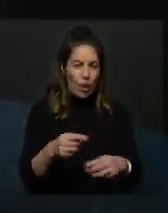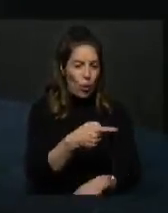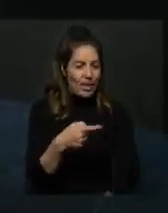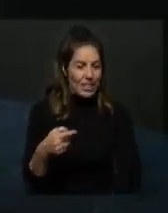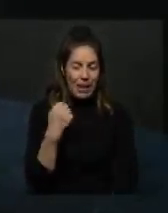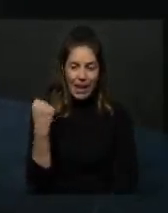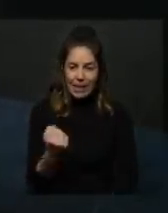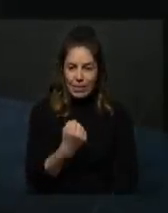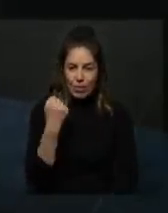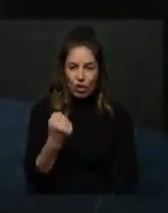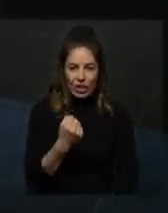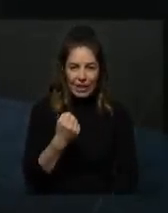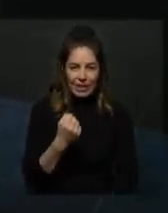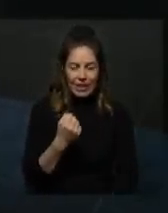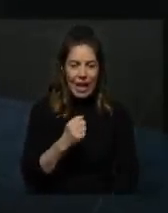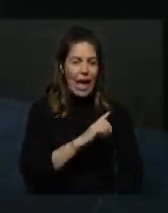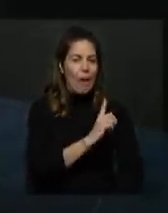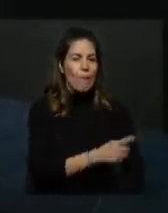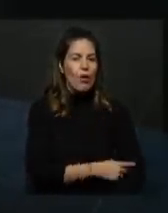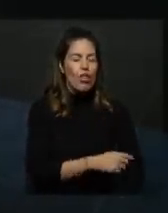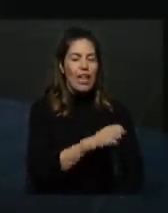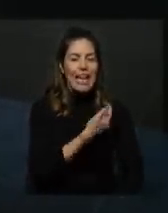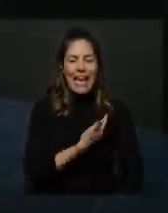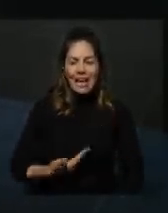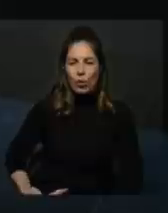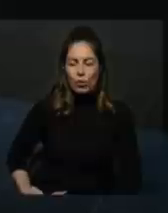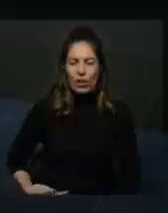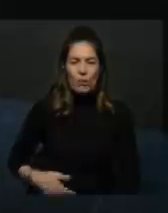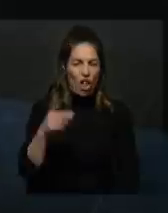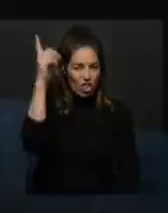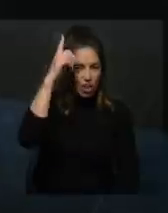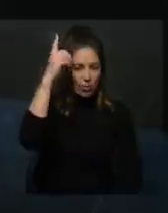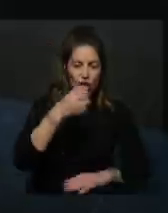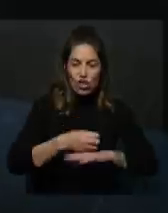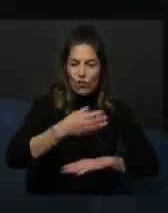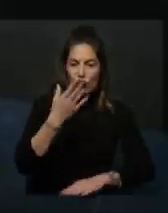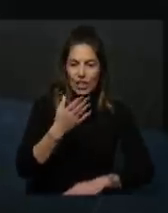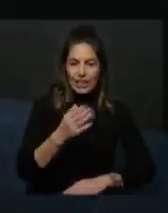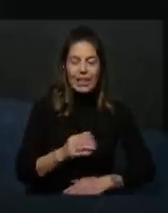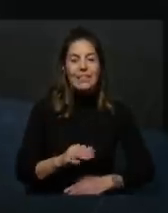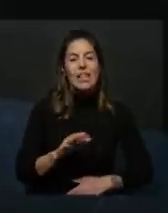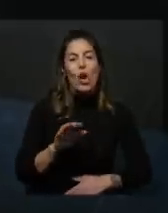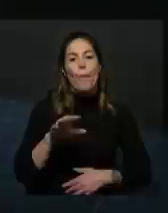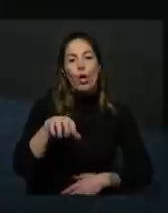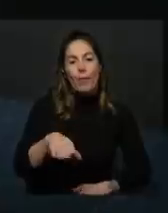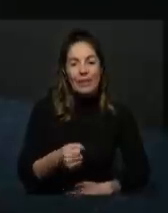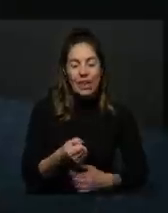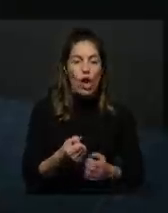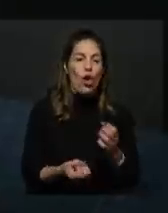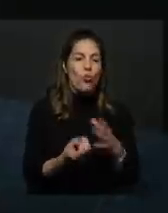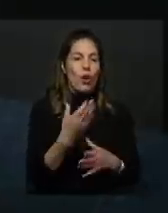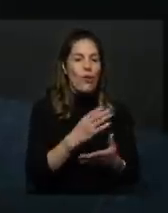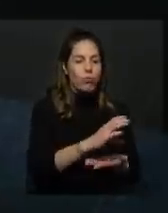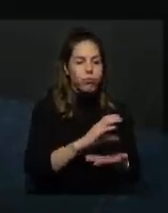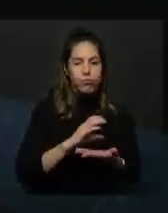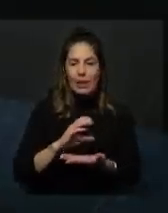ver con diputados el poder ejecutivo y diputados oficialistas se comprometieron a una una nueva reasignación de recursos del proyecto de